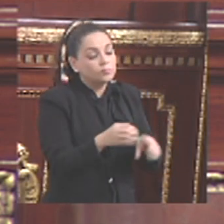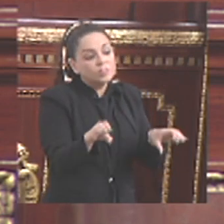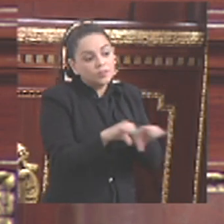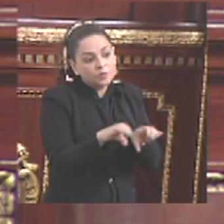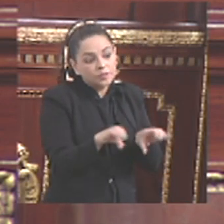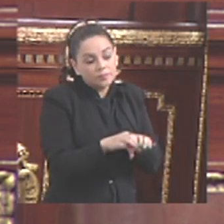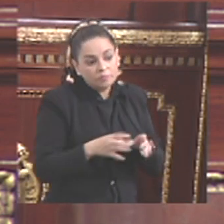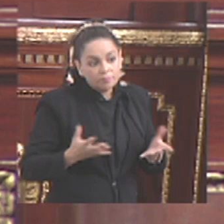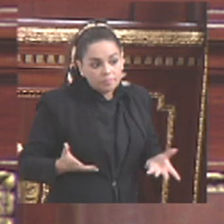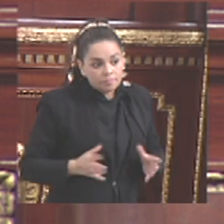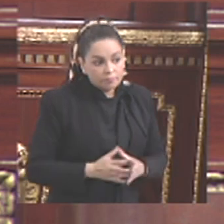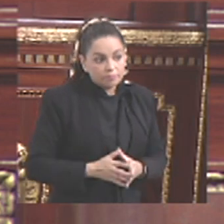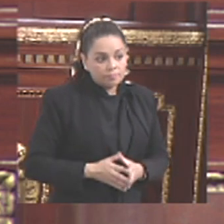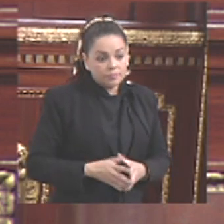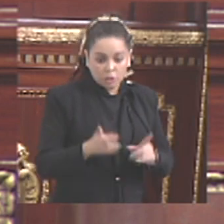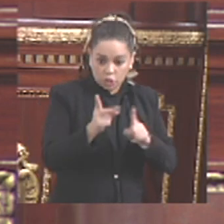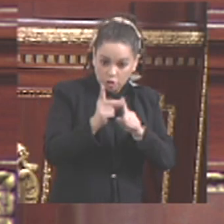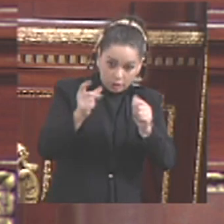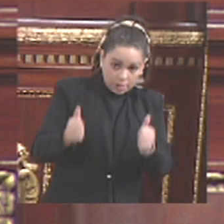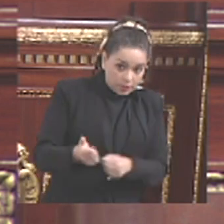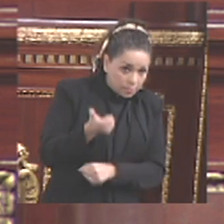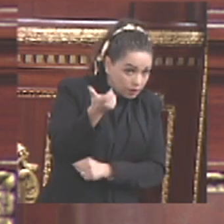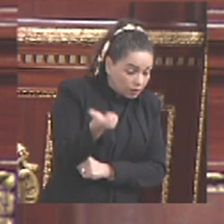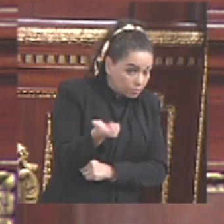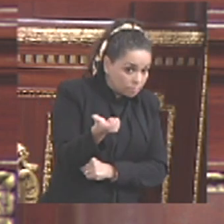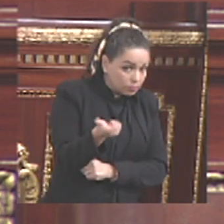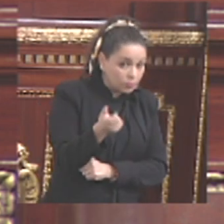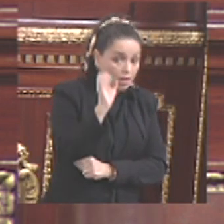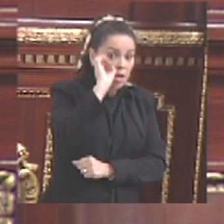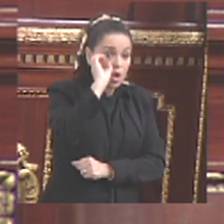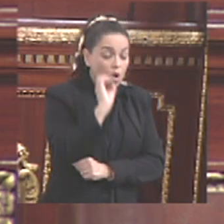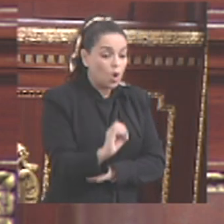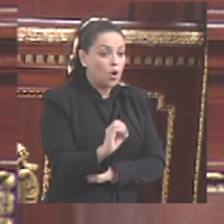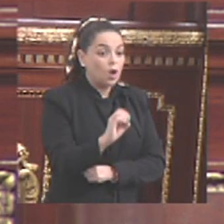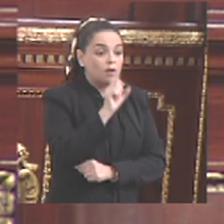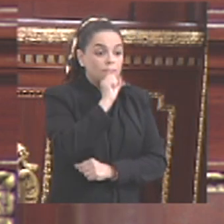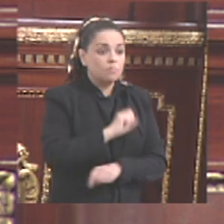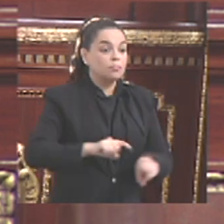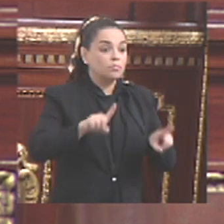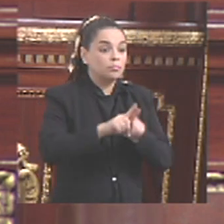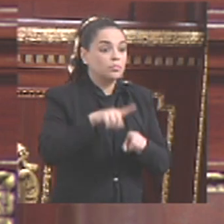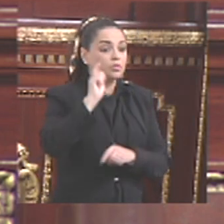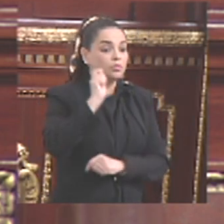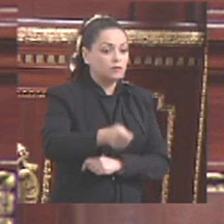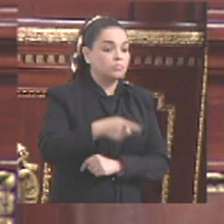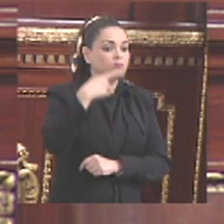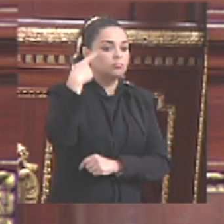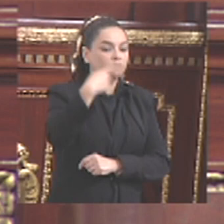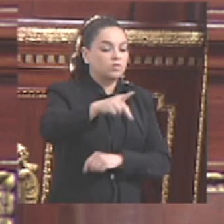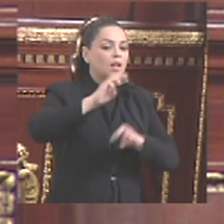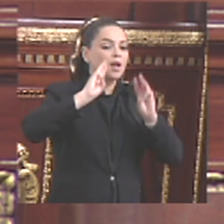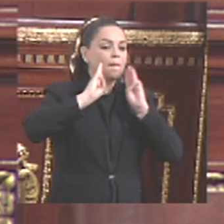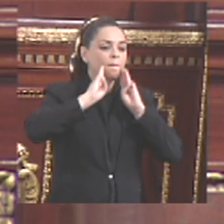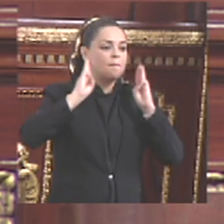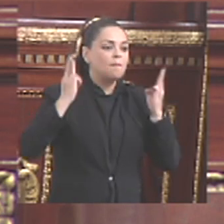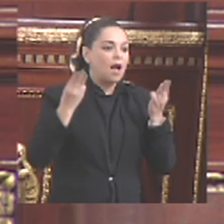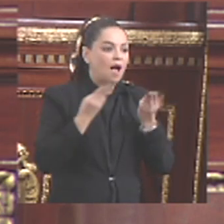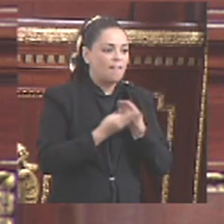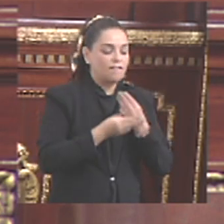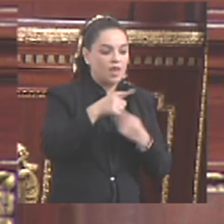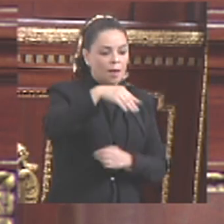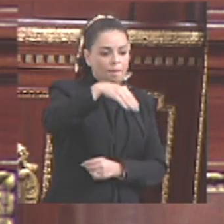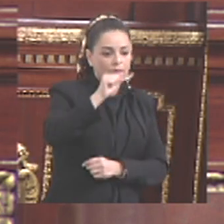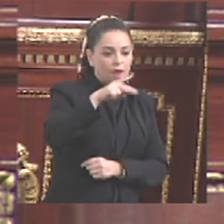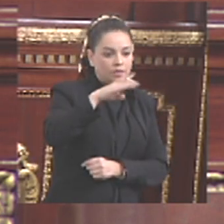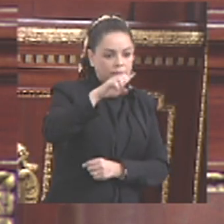sismos, o las lamentables consecuencias como las que han traído consigo los cárteles inmobiliarios de Mancera y los de la